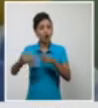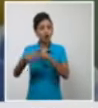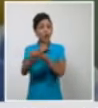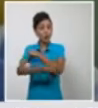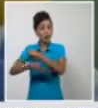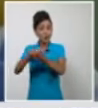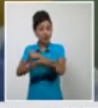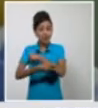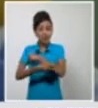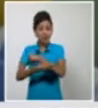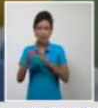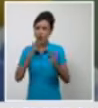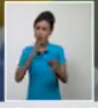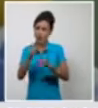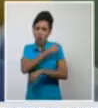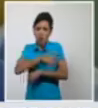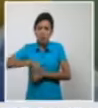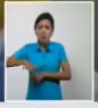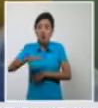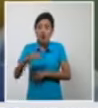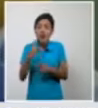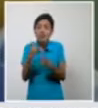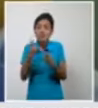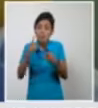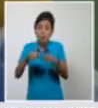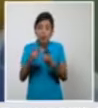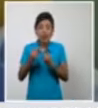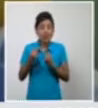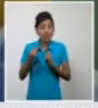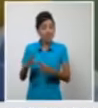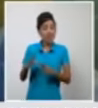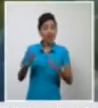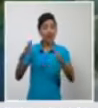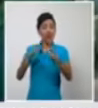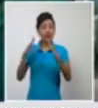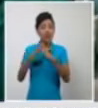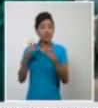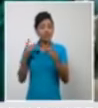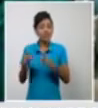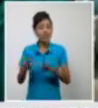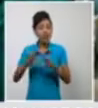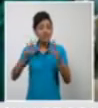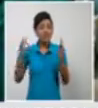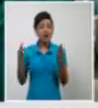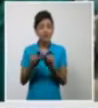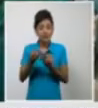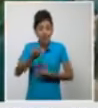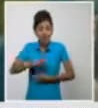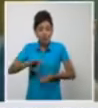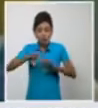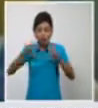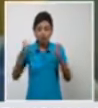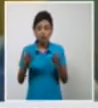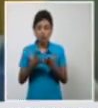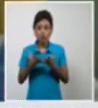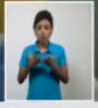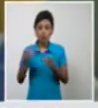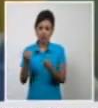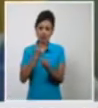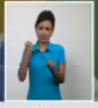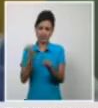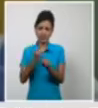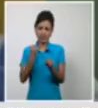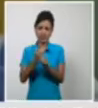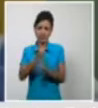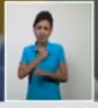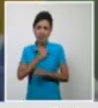necesitan, dejan sí su patria, dejan su hogar, pero sobre todo dejan a su hijo. Quiero tomarme esa libertad,